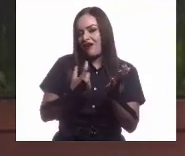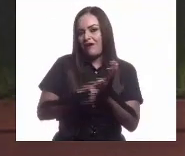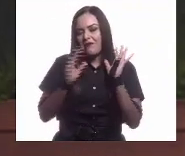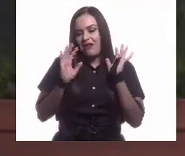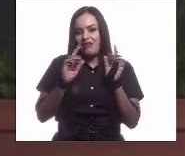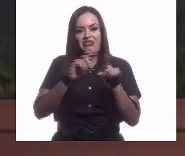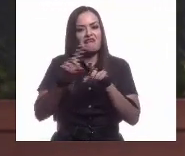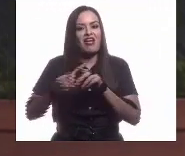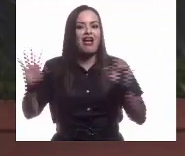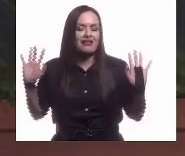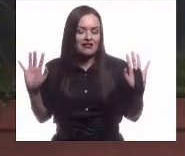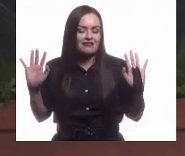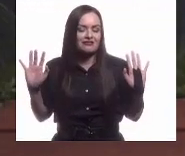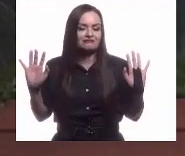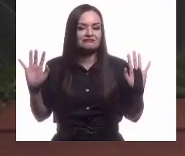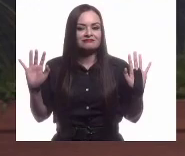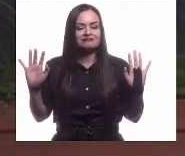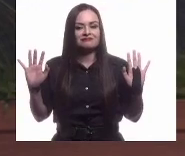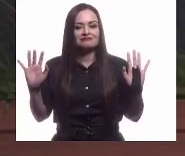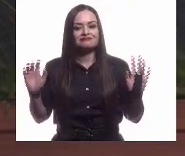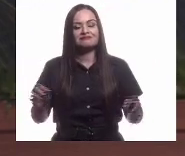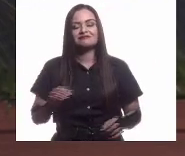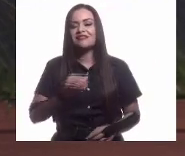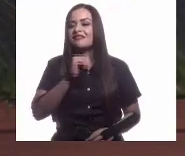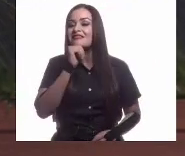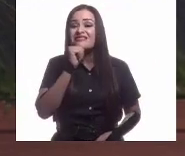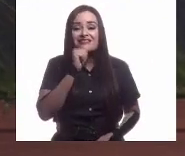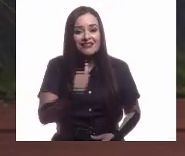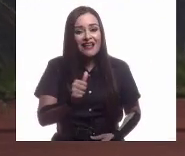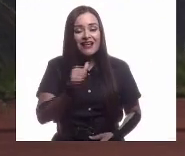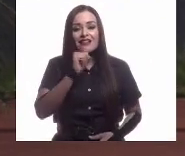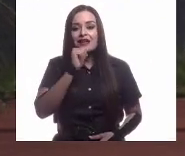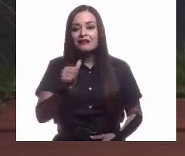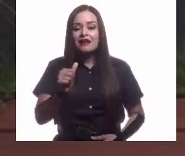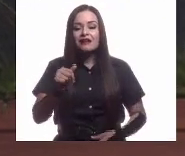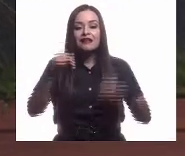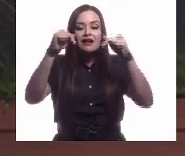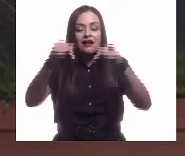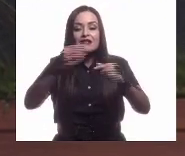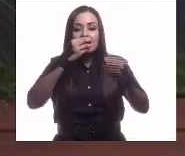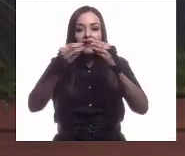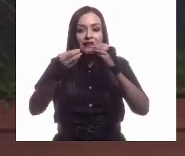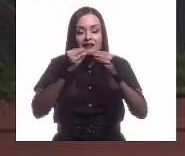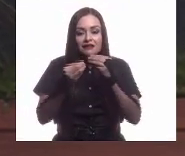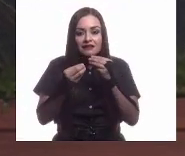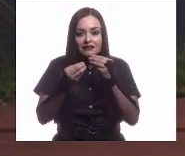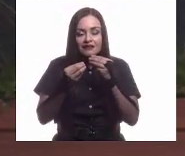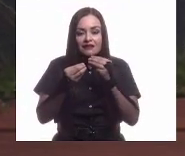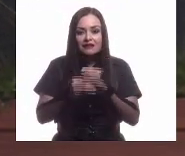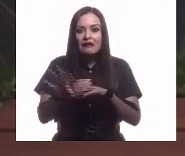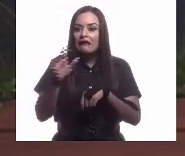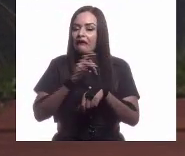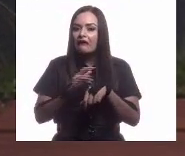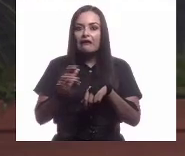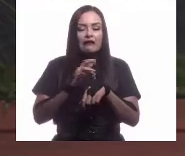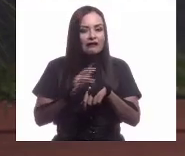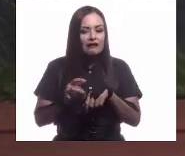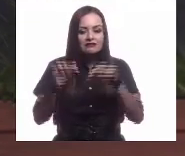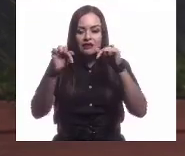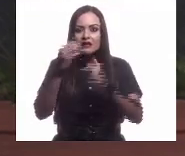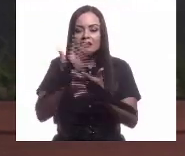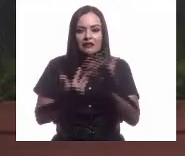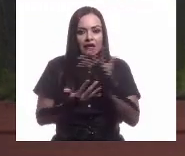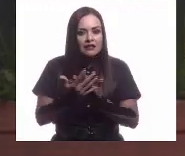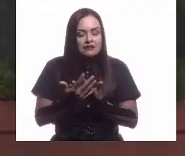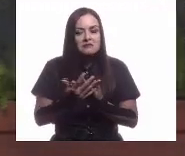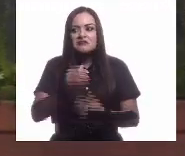de veras. Nada, nada de eso se consumía aquí. Vaya, ni quesos que los hacemos tan